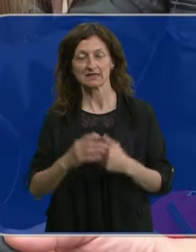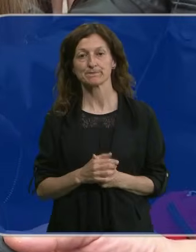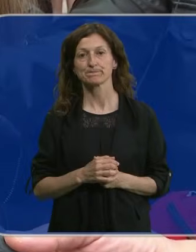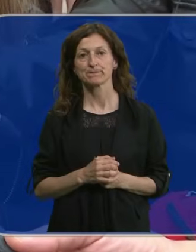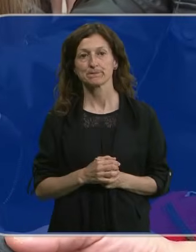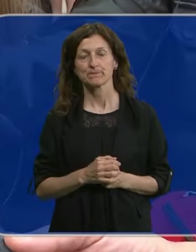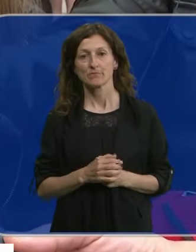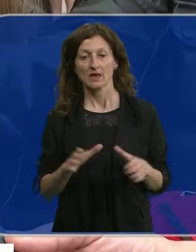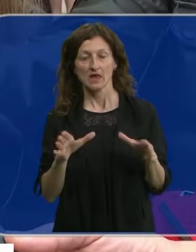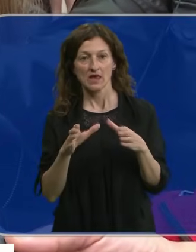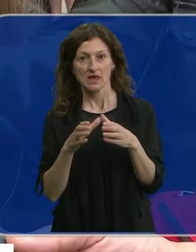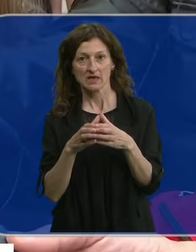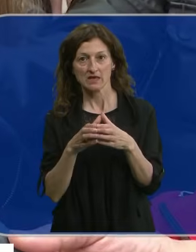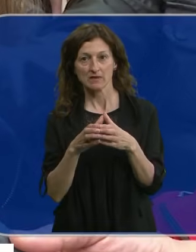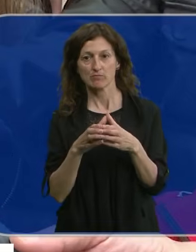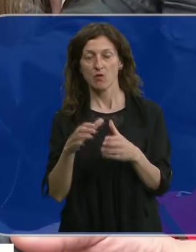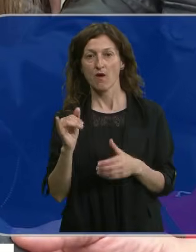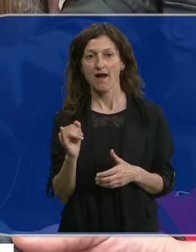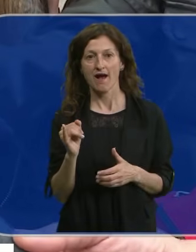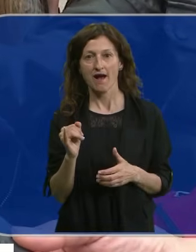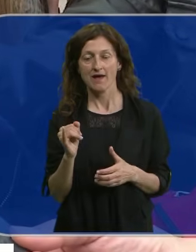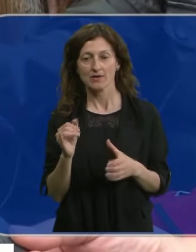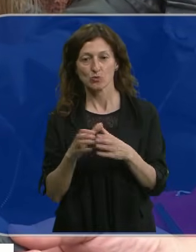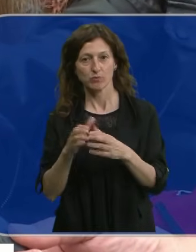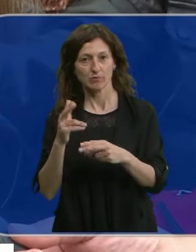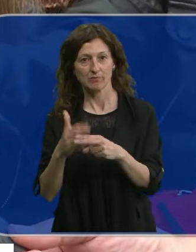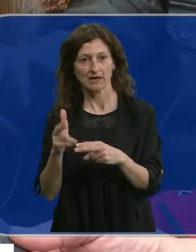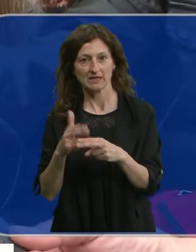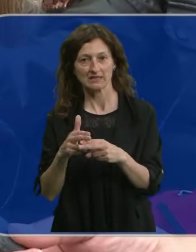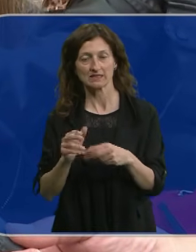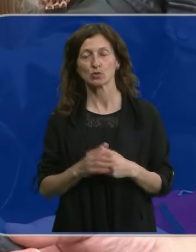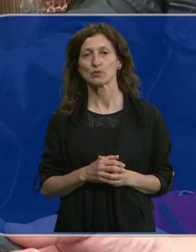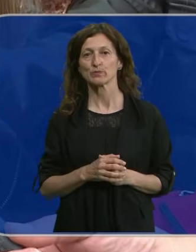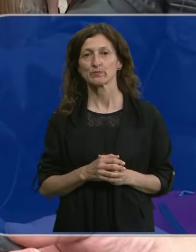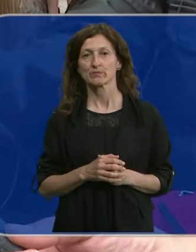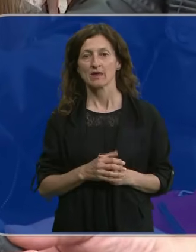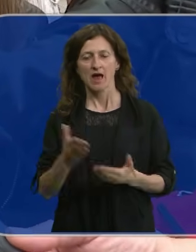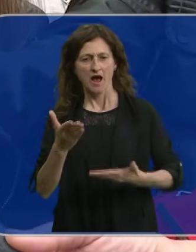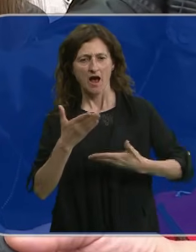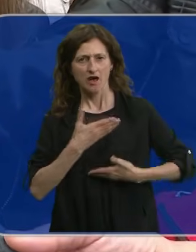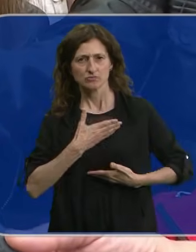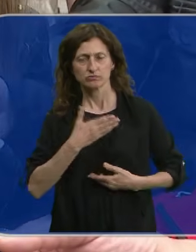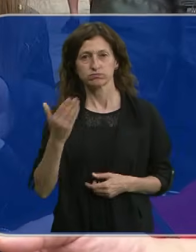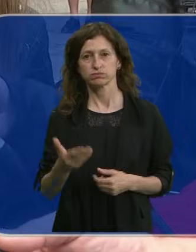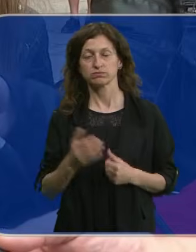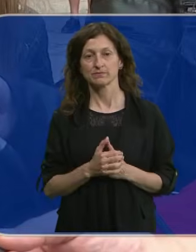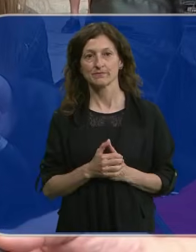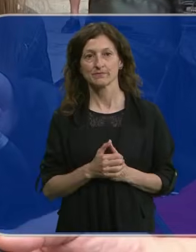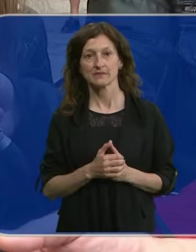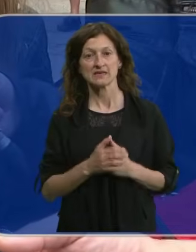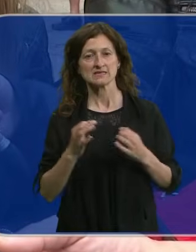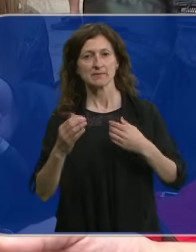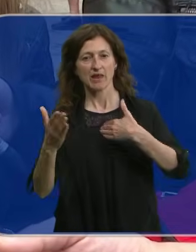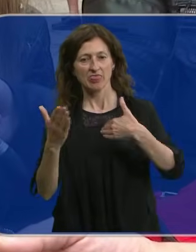Contar con un equipo como con el que tengo y detrás todo este partido, sé que va a ser una ayuda fundamental. Siempre la posibilidad